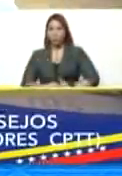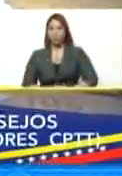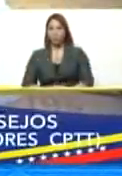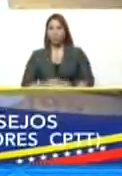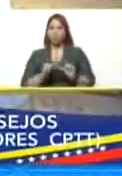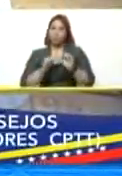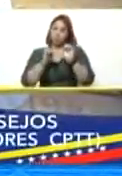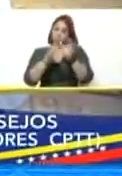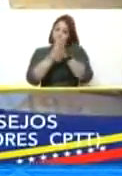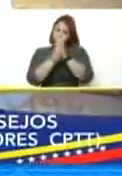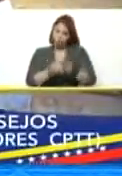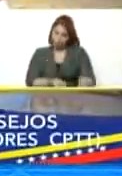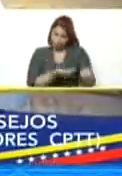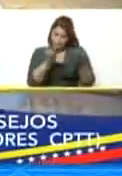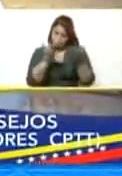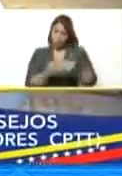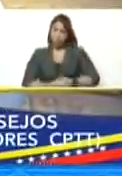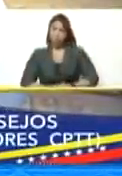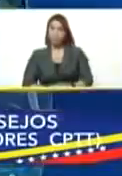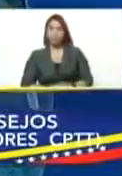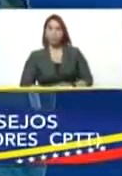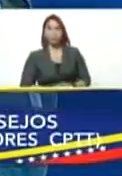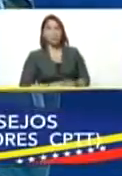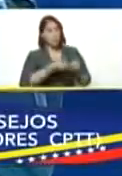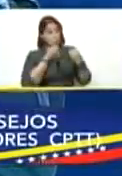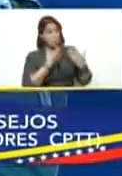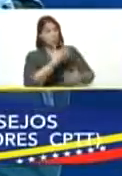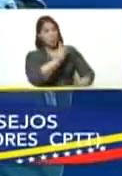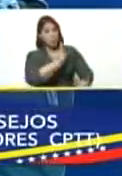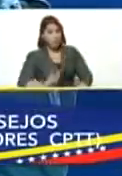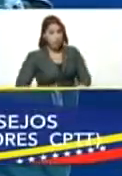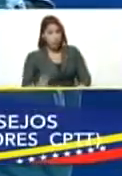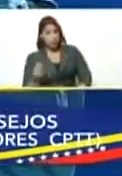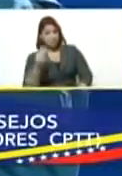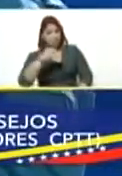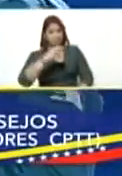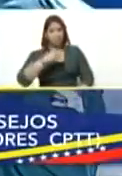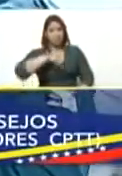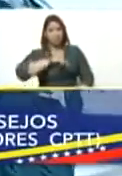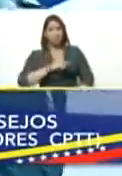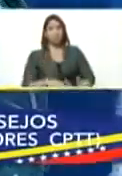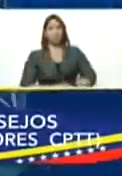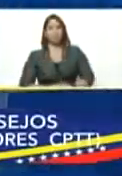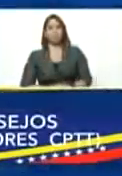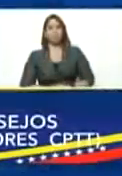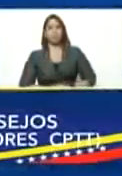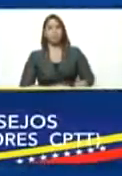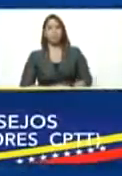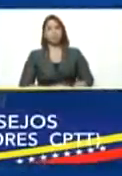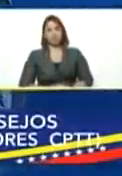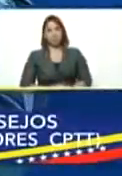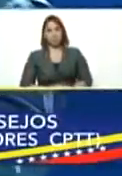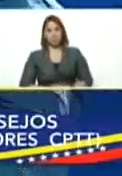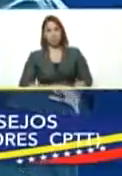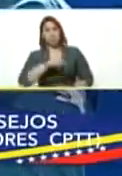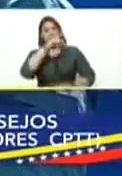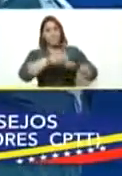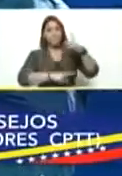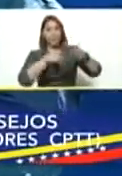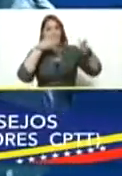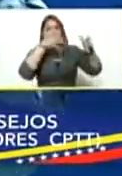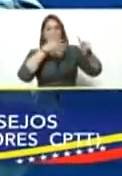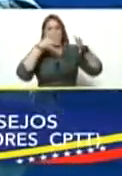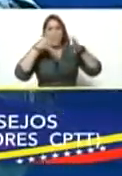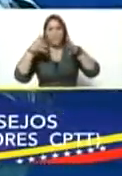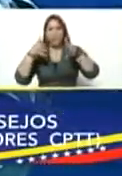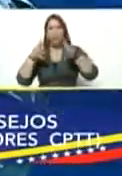Continúa, Mora, por favor. Bueno, presidente, aunado a eso, hemos creado un plan de capacitación. Mira lo que llegó